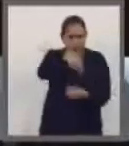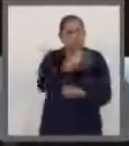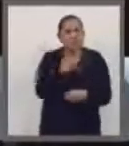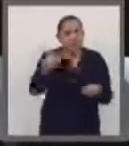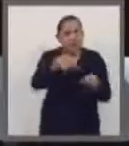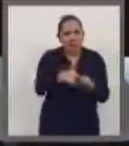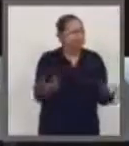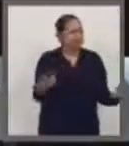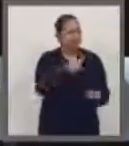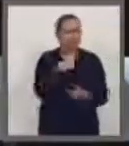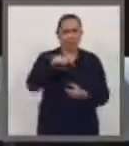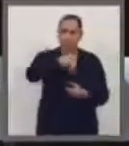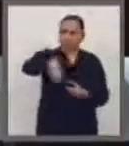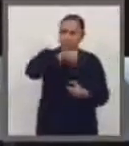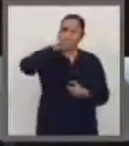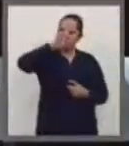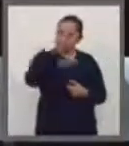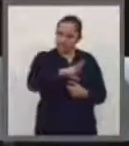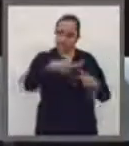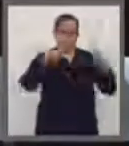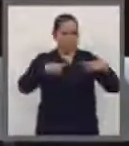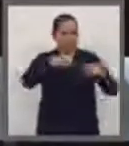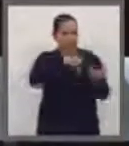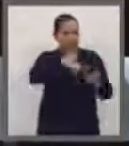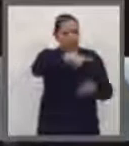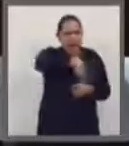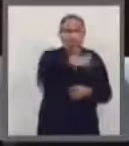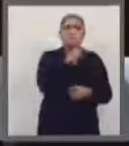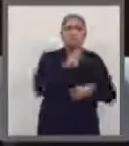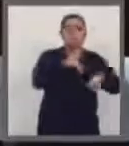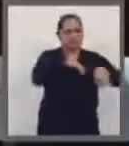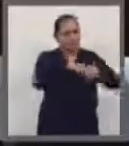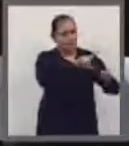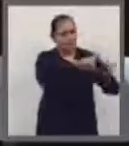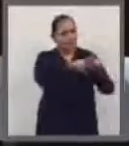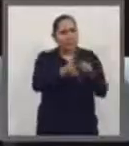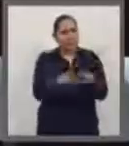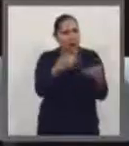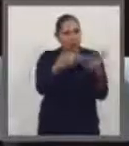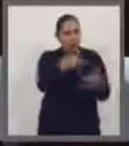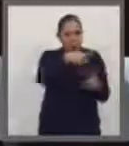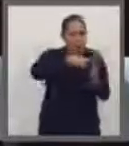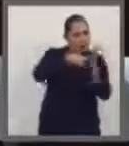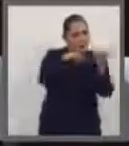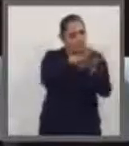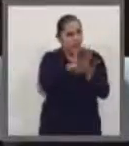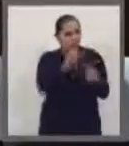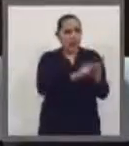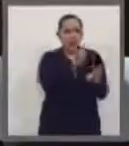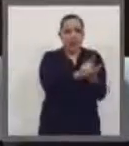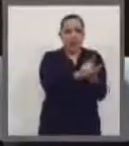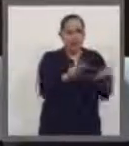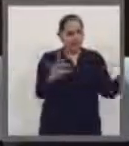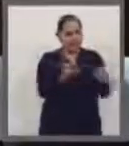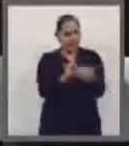trabajadores petroleros hoy nuevas víctimas de esta reforma entrevista 18 de